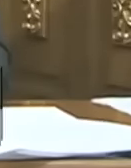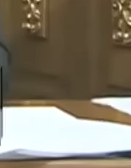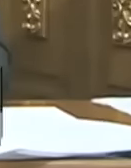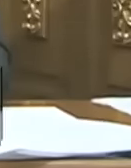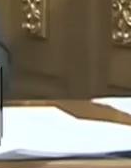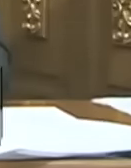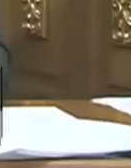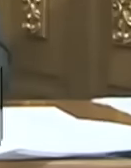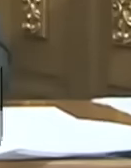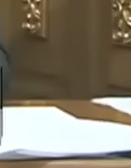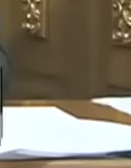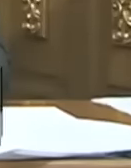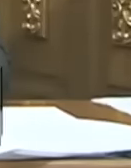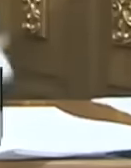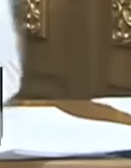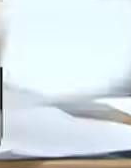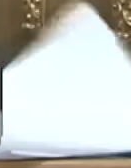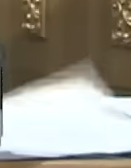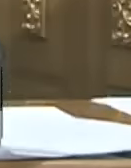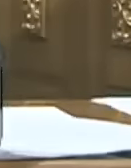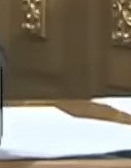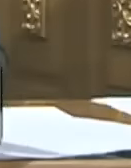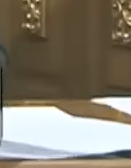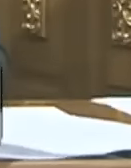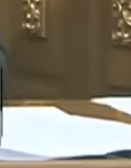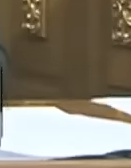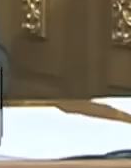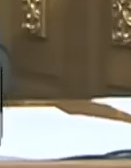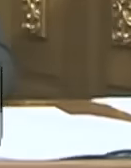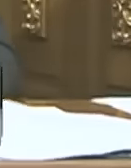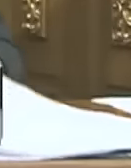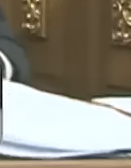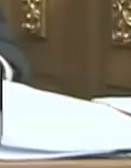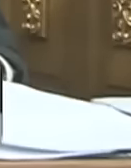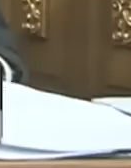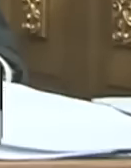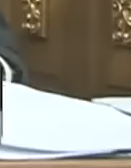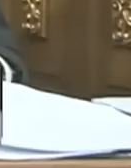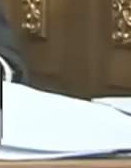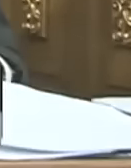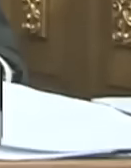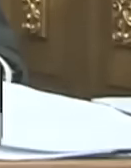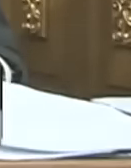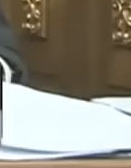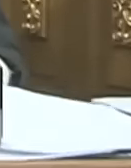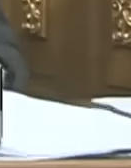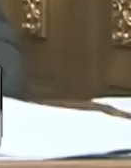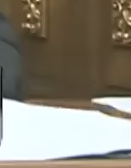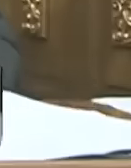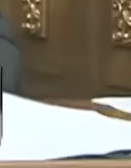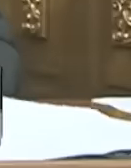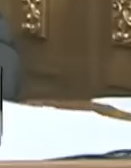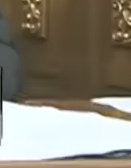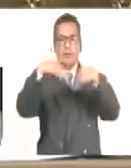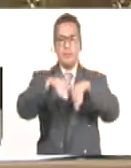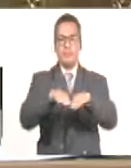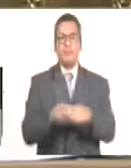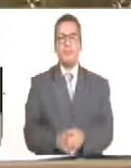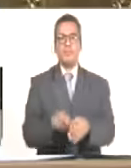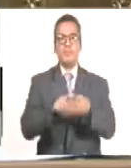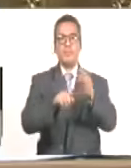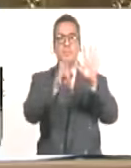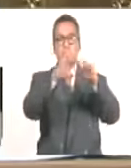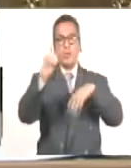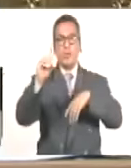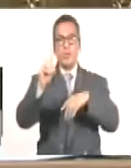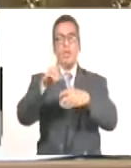Políticas públicas dirigidas a personas con discapacidad. Es todo, ciudadano vicepresidente. En consideración, aprobado. Siguiente. 90.